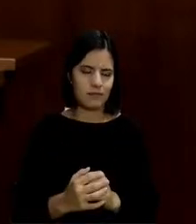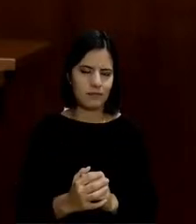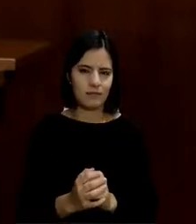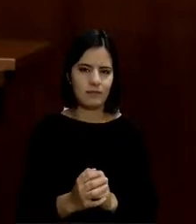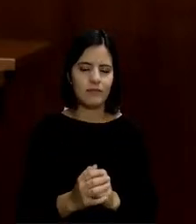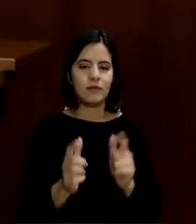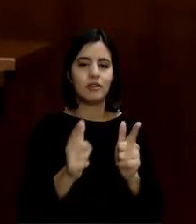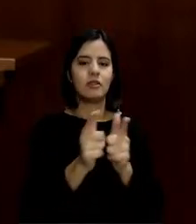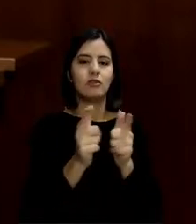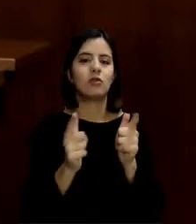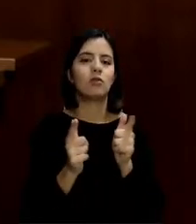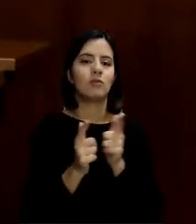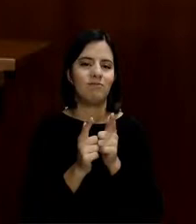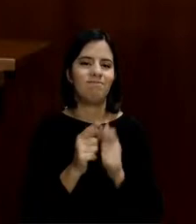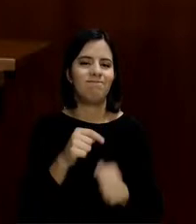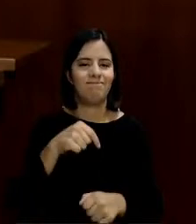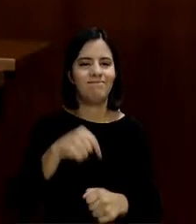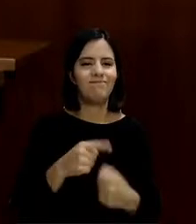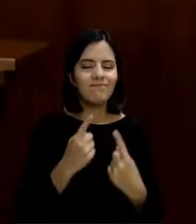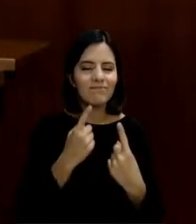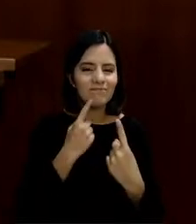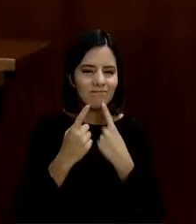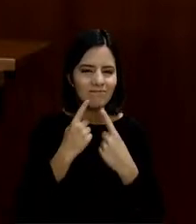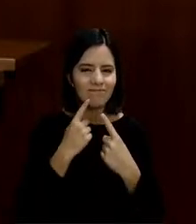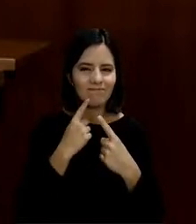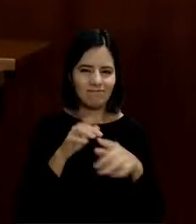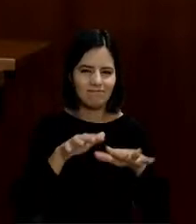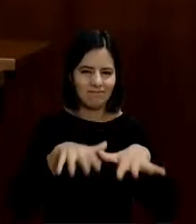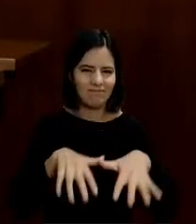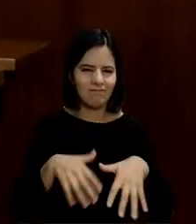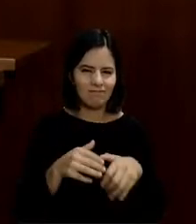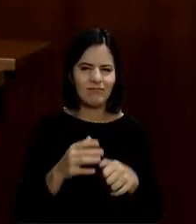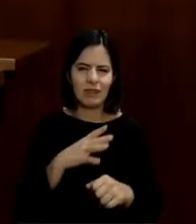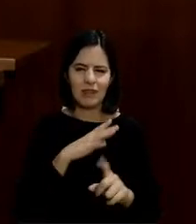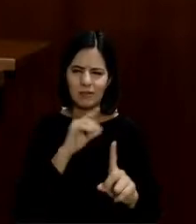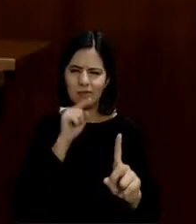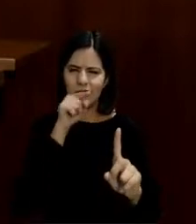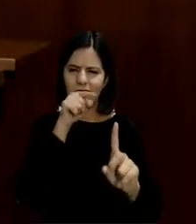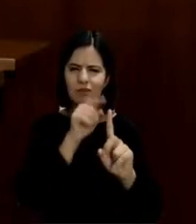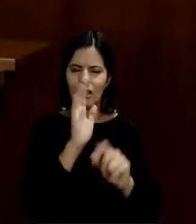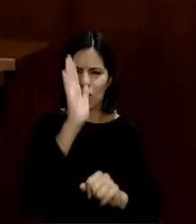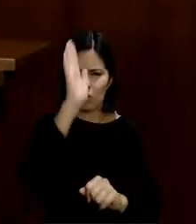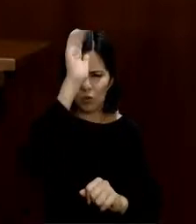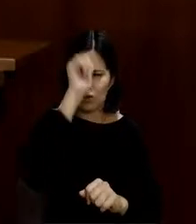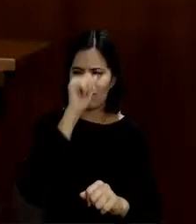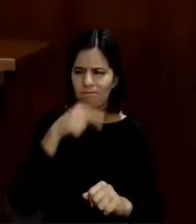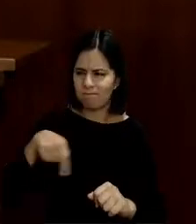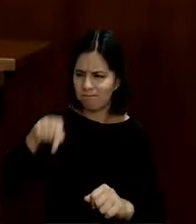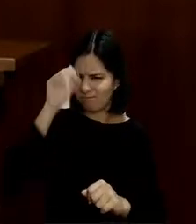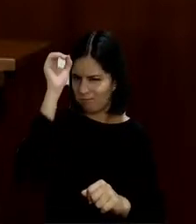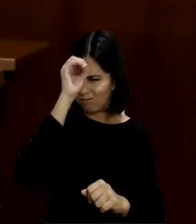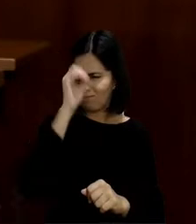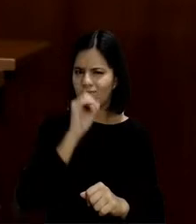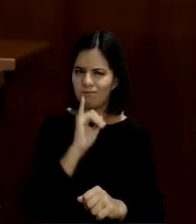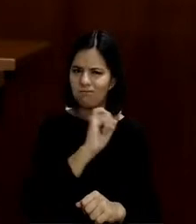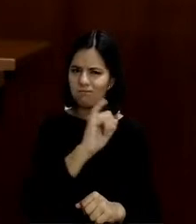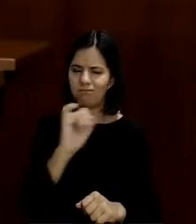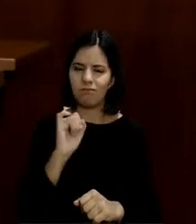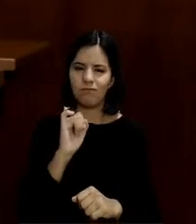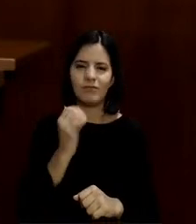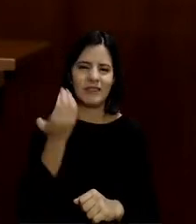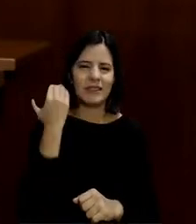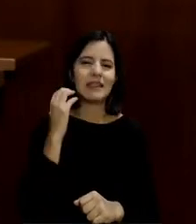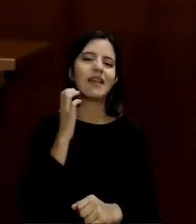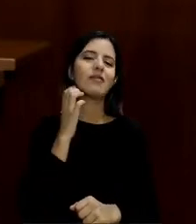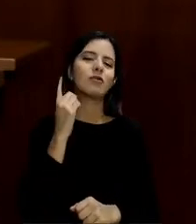grupo parlamentario, coincidimos en ciertos preceptos aprobados por la entonces 60ª legislatura